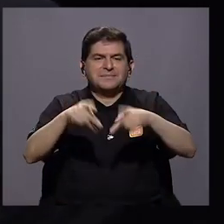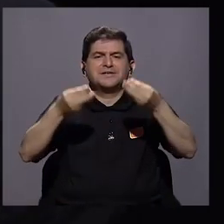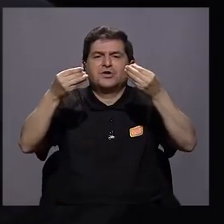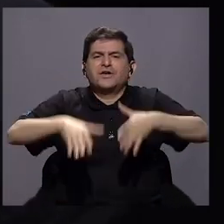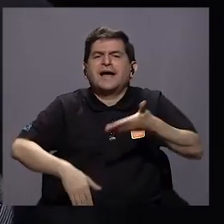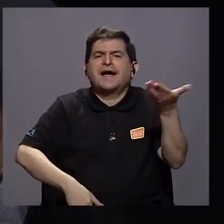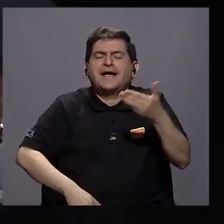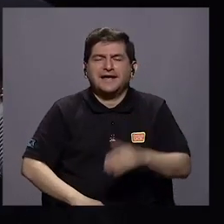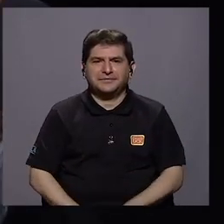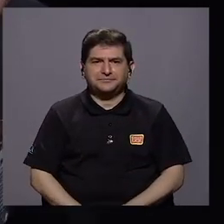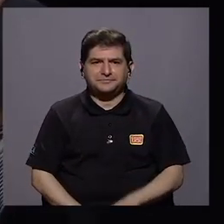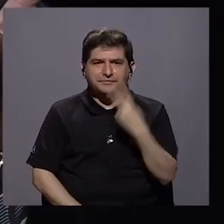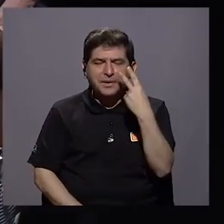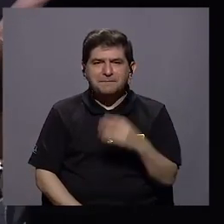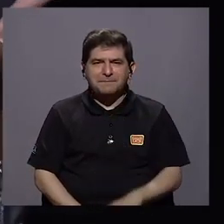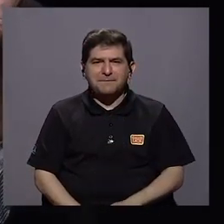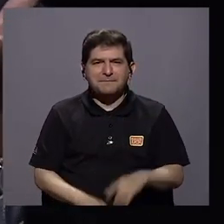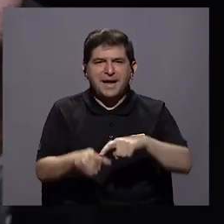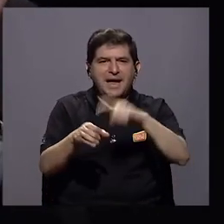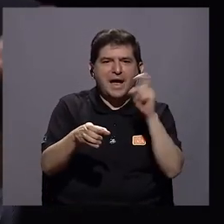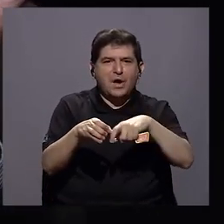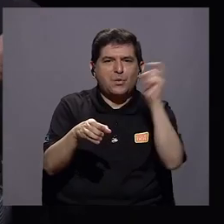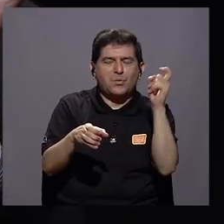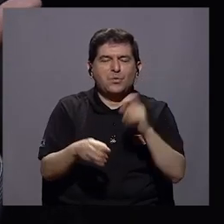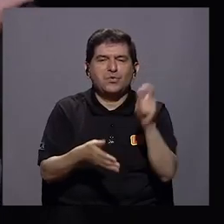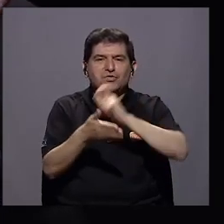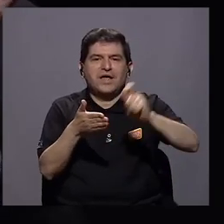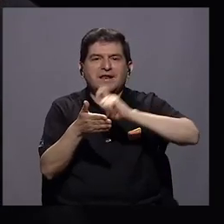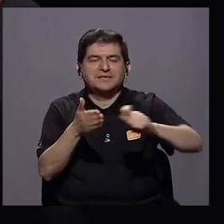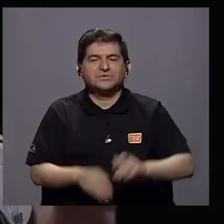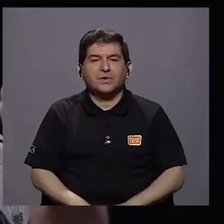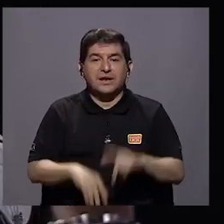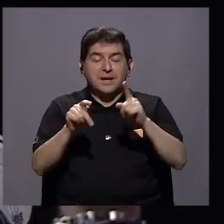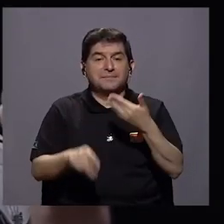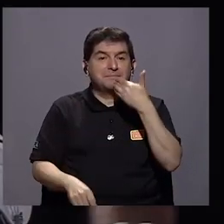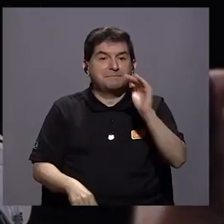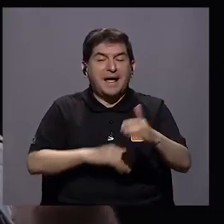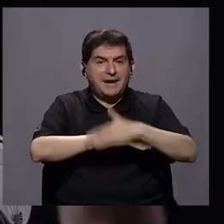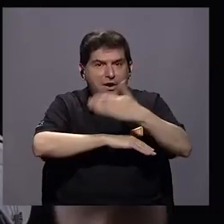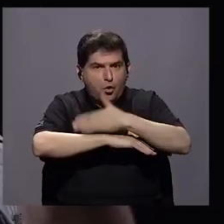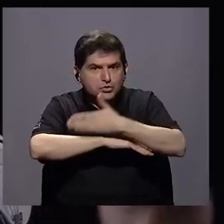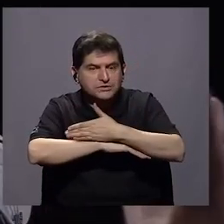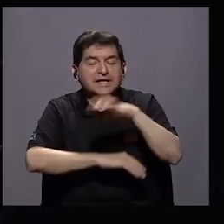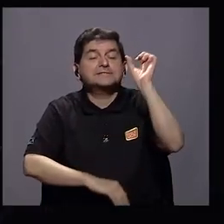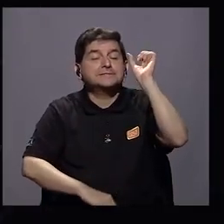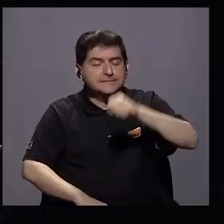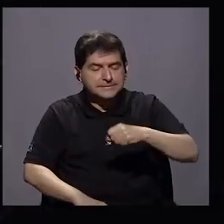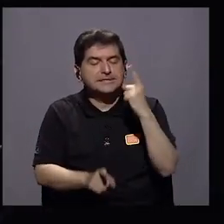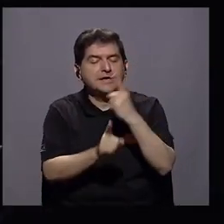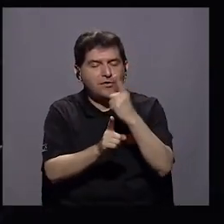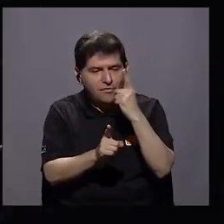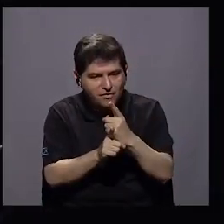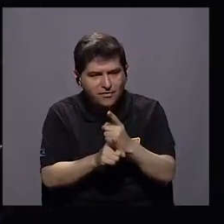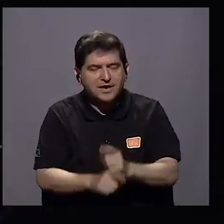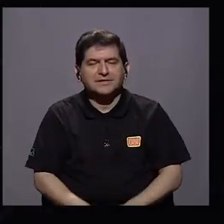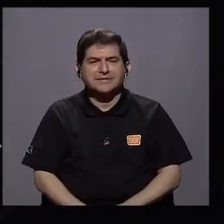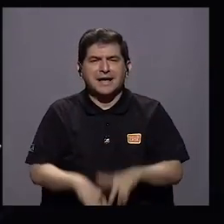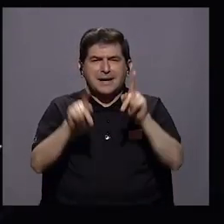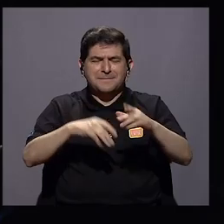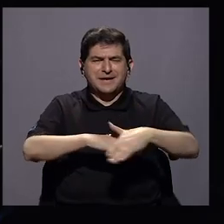gente? Vea la deserción en las escuelas. La gente le está pasando muy mal en las costas. La gente le está pasando en las costas, le está